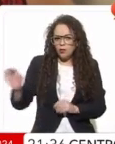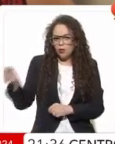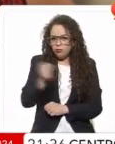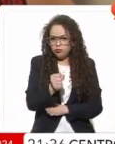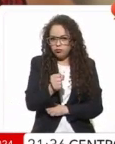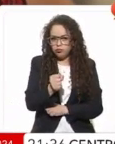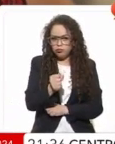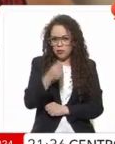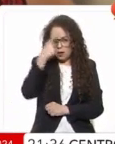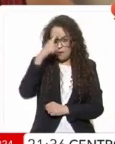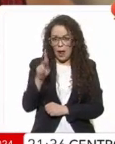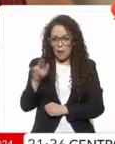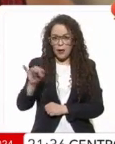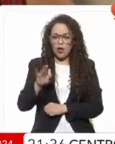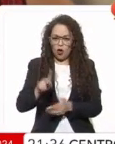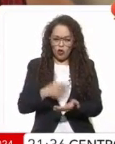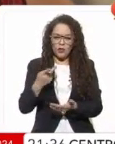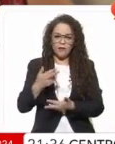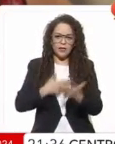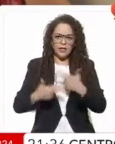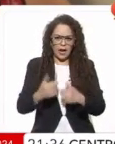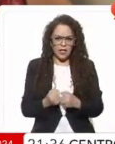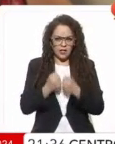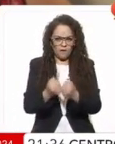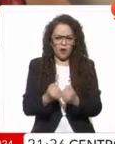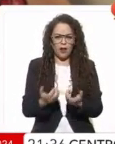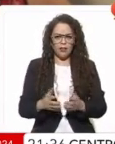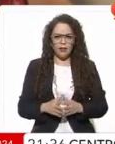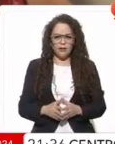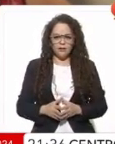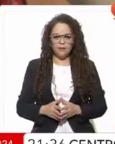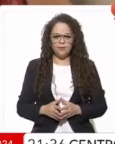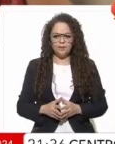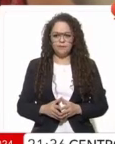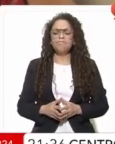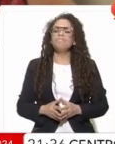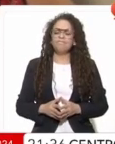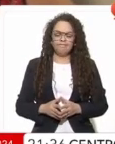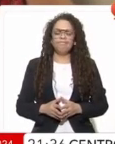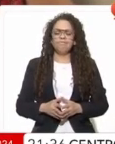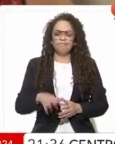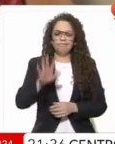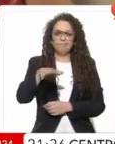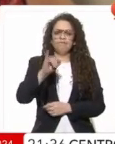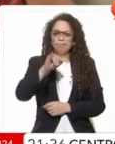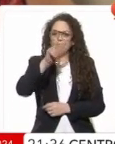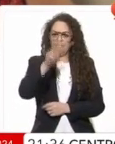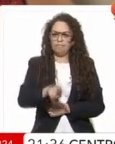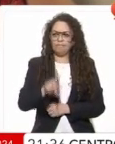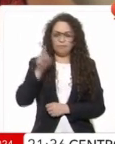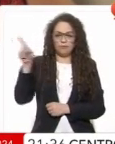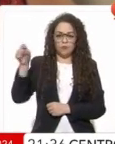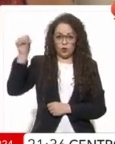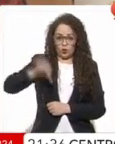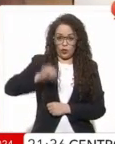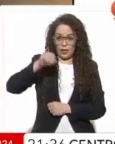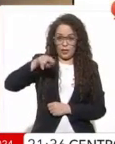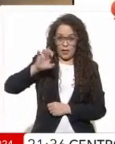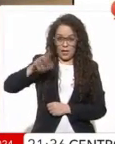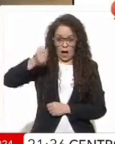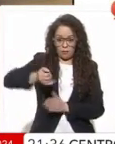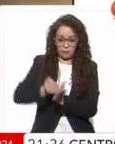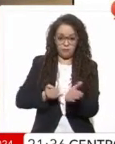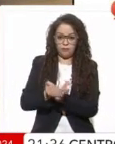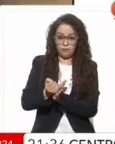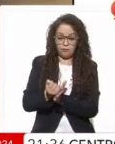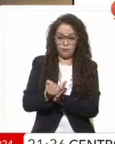una oposición como la que define? Hay un hecho cierto, Alberto. La resolución de hoy